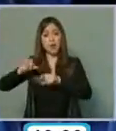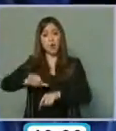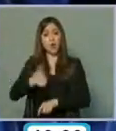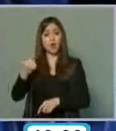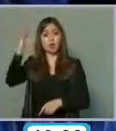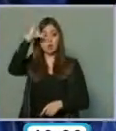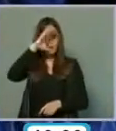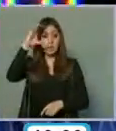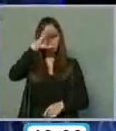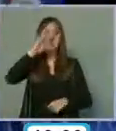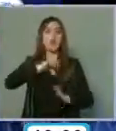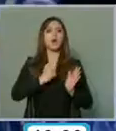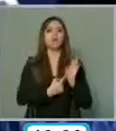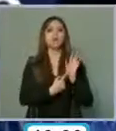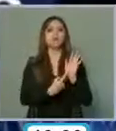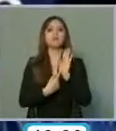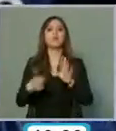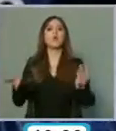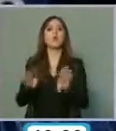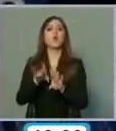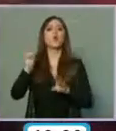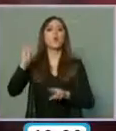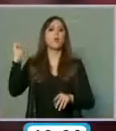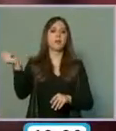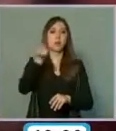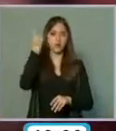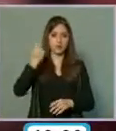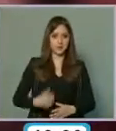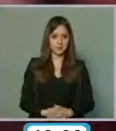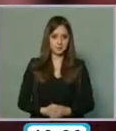científicos que mostrarán los avances de la inteligencia artificial.